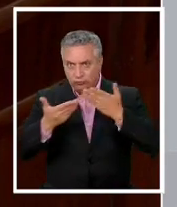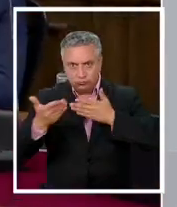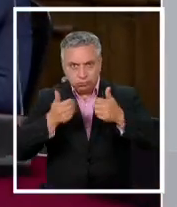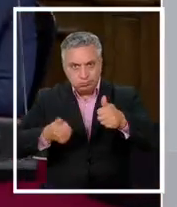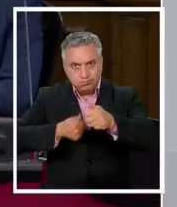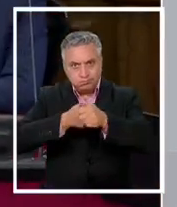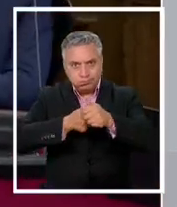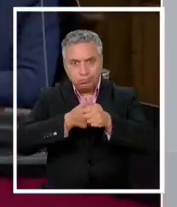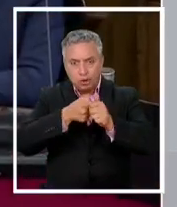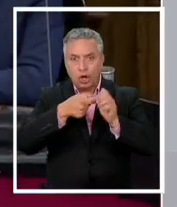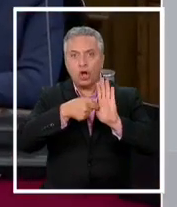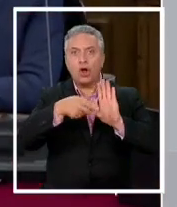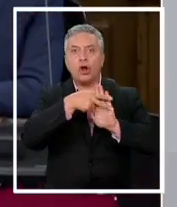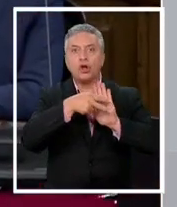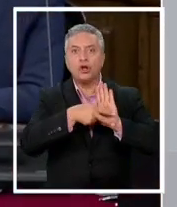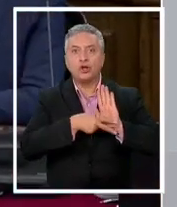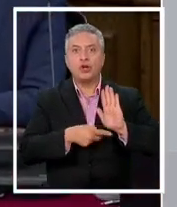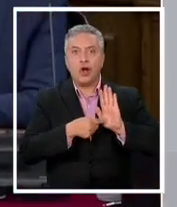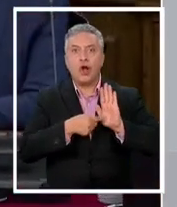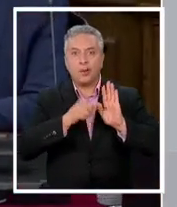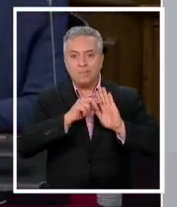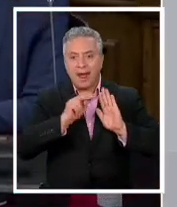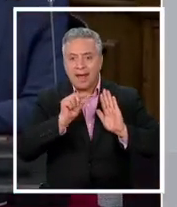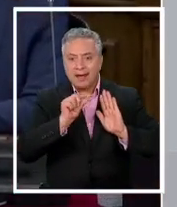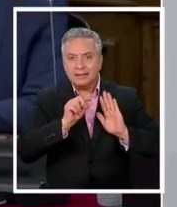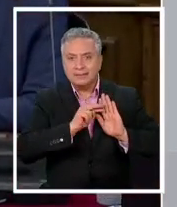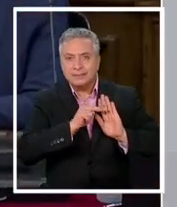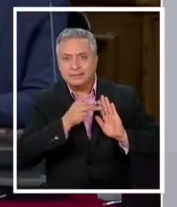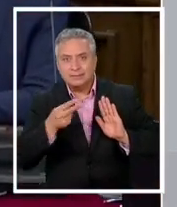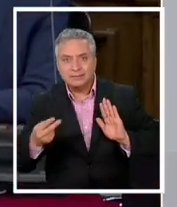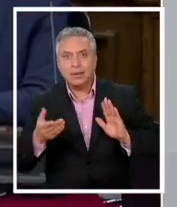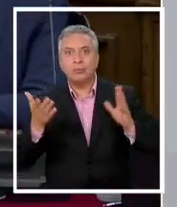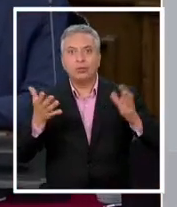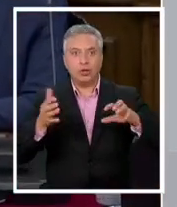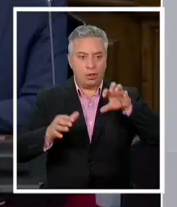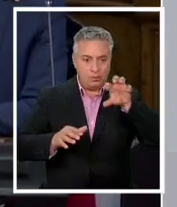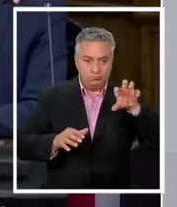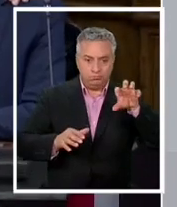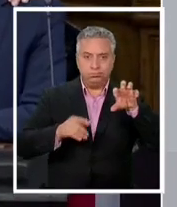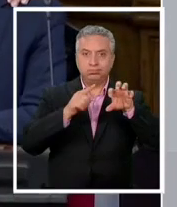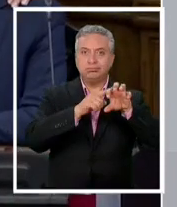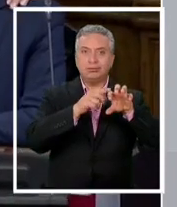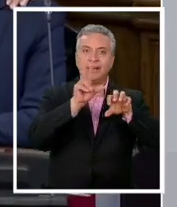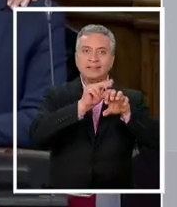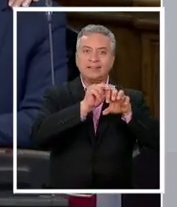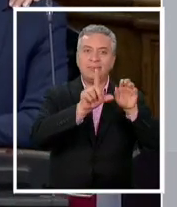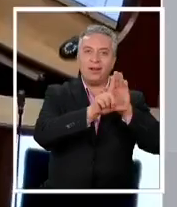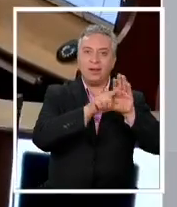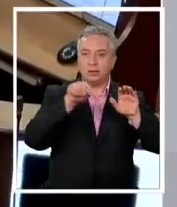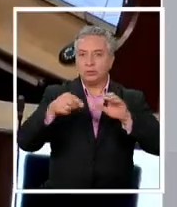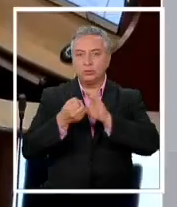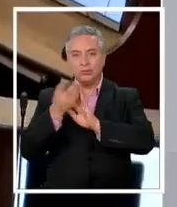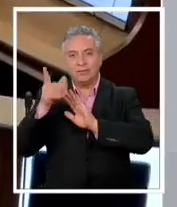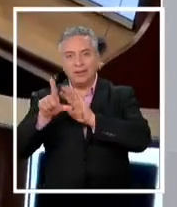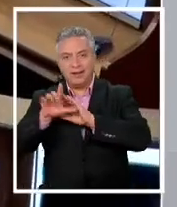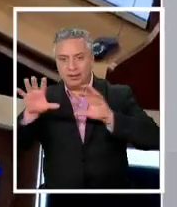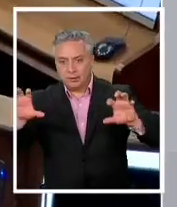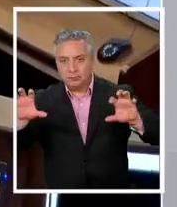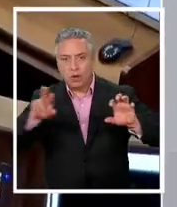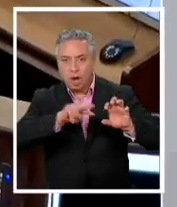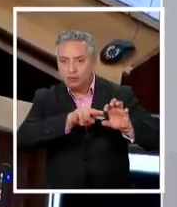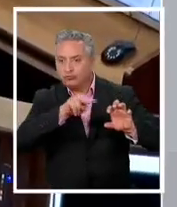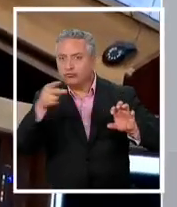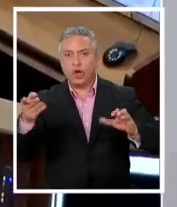estas normas transitorias que dan paso de una institucionalidad a otra institucionalidad. Por ejemplo, este miércoles habrá reuniones con